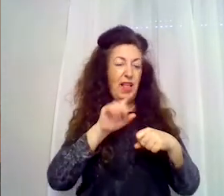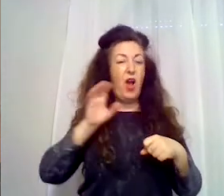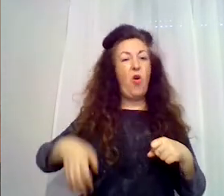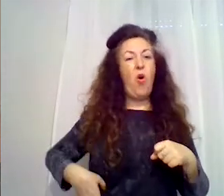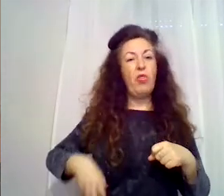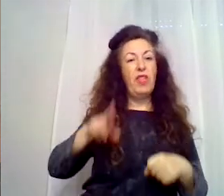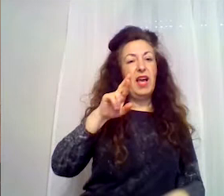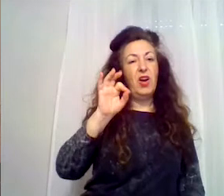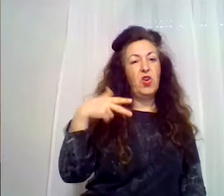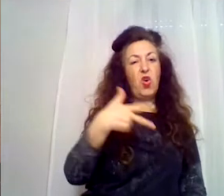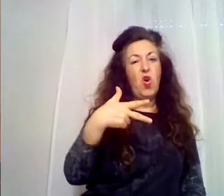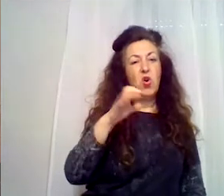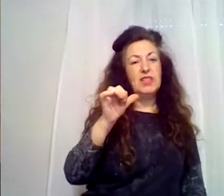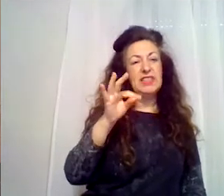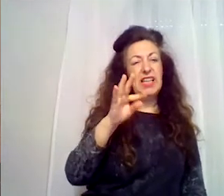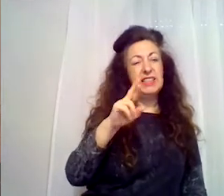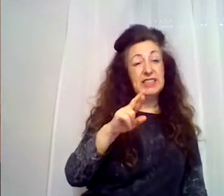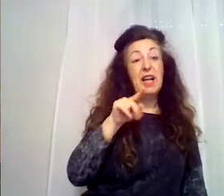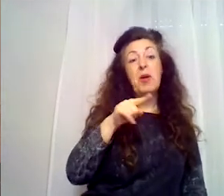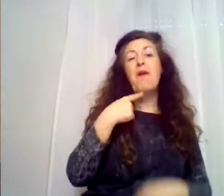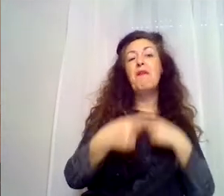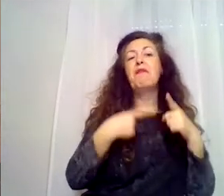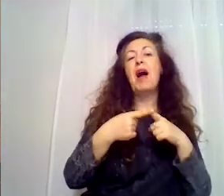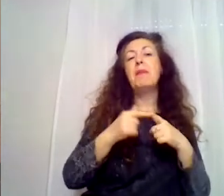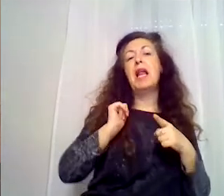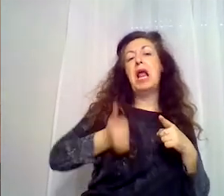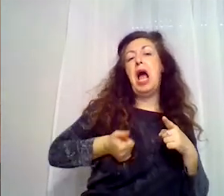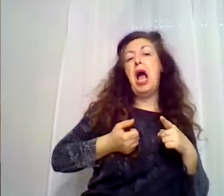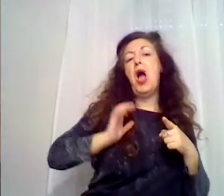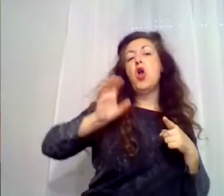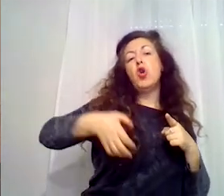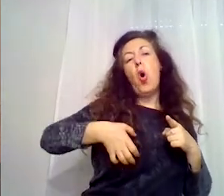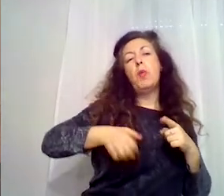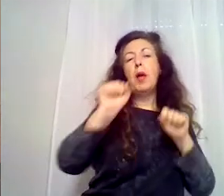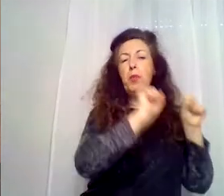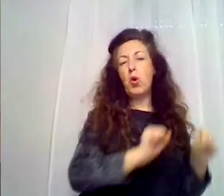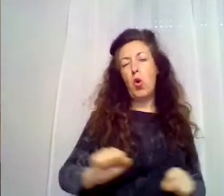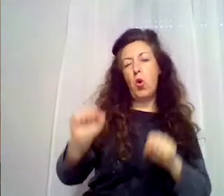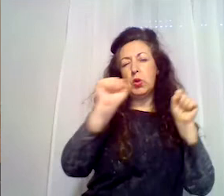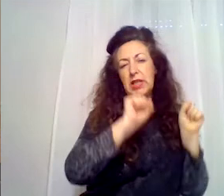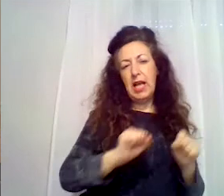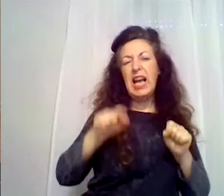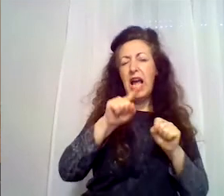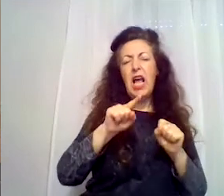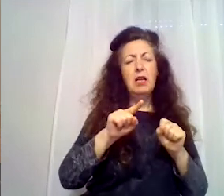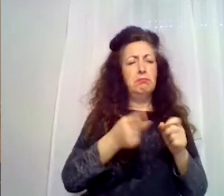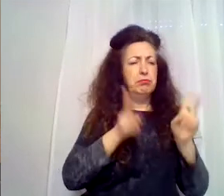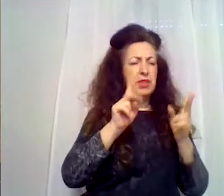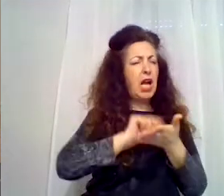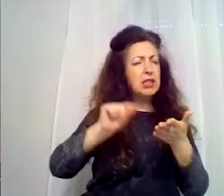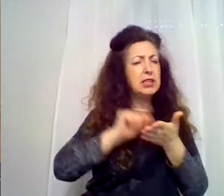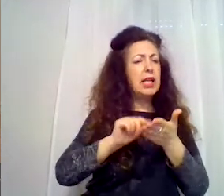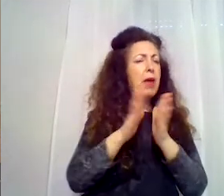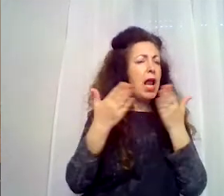ideas epicúreas de Gassendi se crea este movimiento libertino que es francés en sus orígenes, que